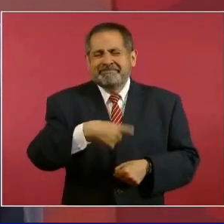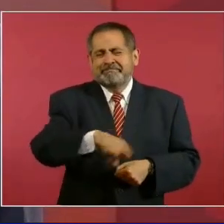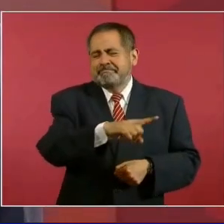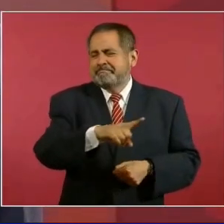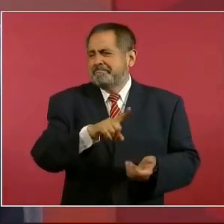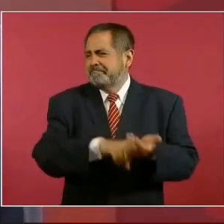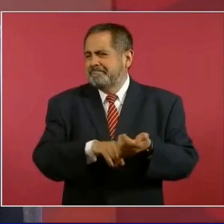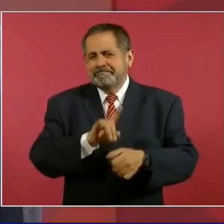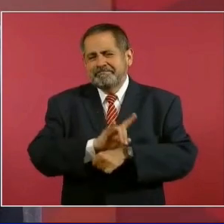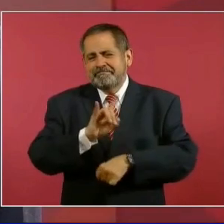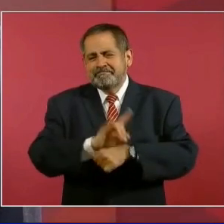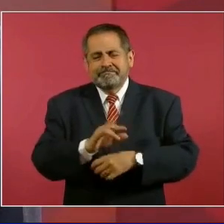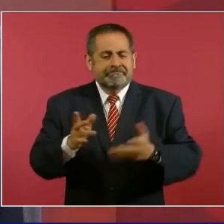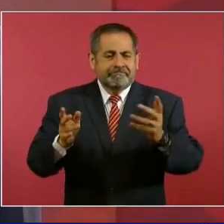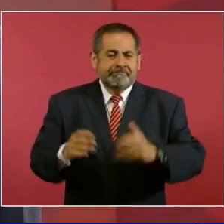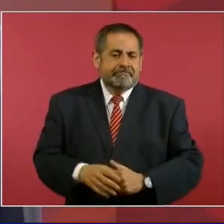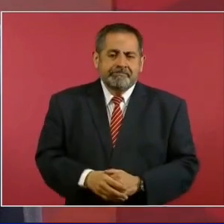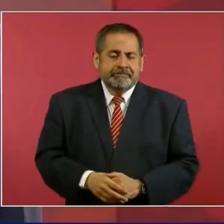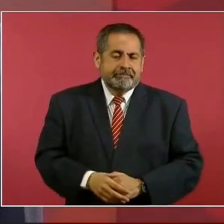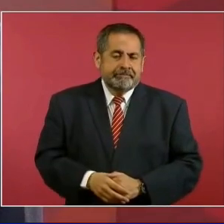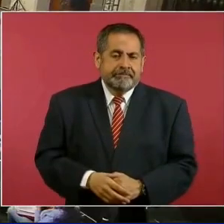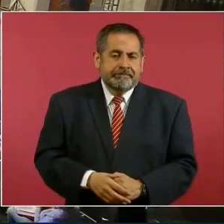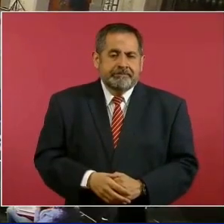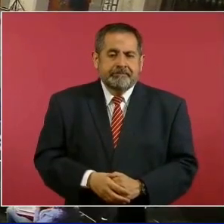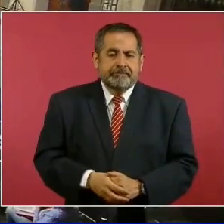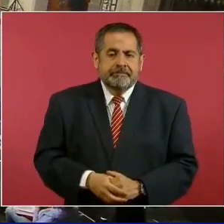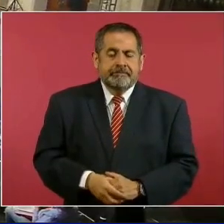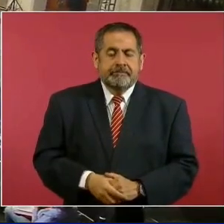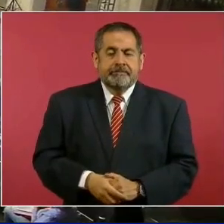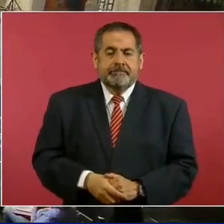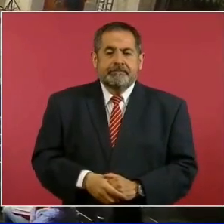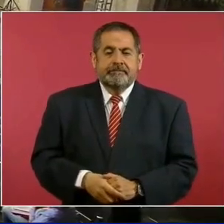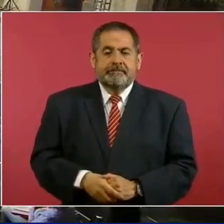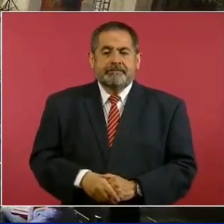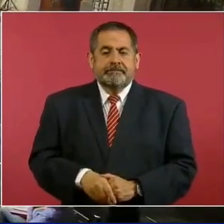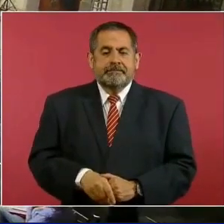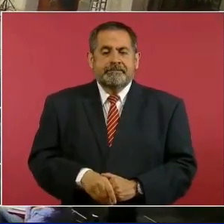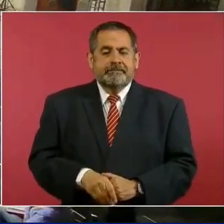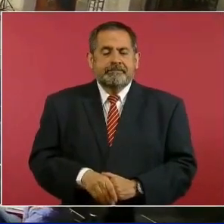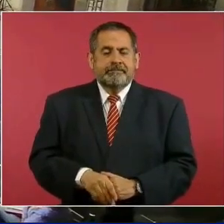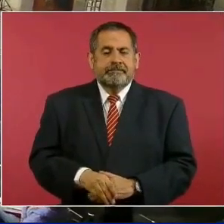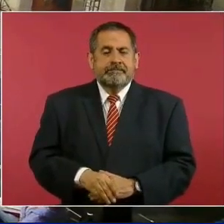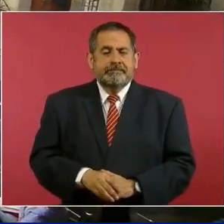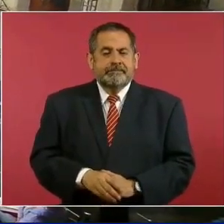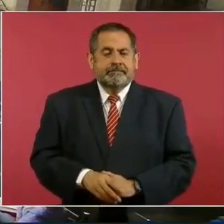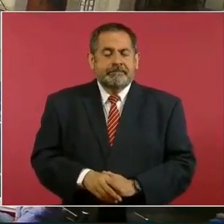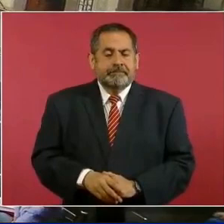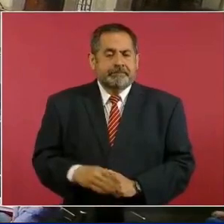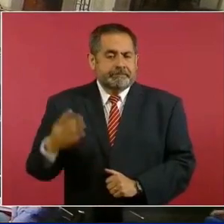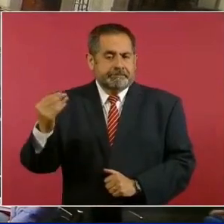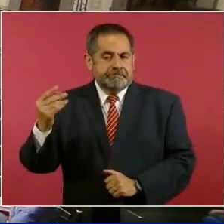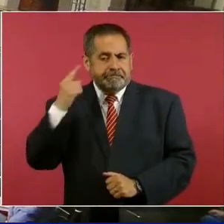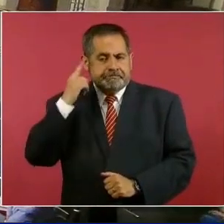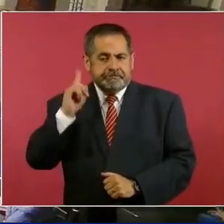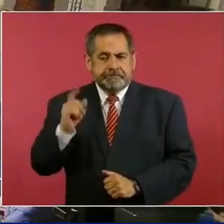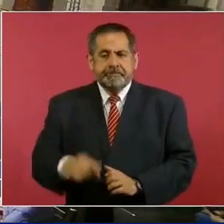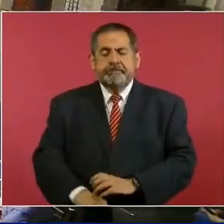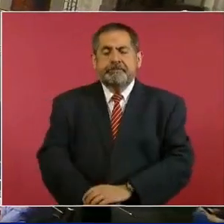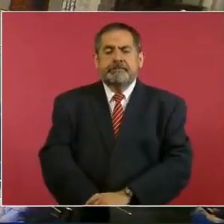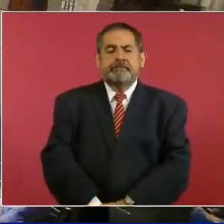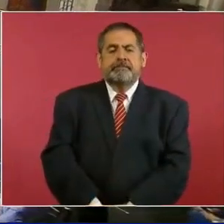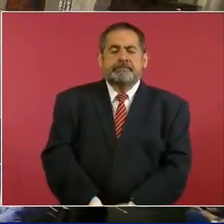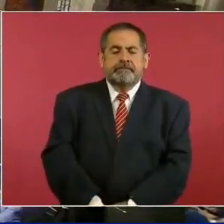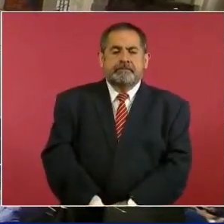El ministro Saldívar rechazó los señalamientos contra los jueces de caso Ayotzinapa y dice que en todo caso las críticas tendrían que ser a